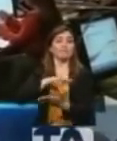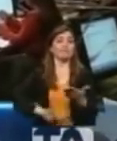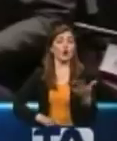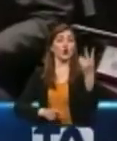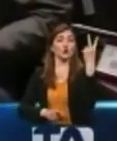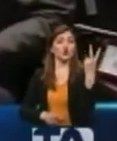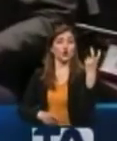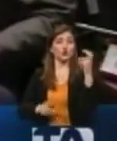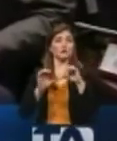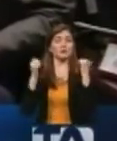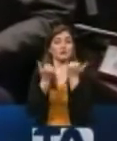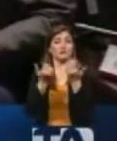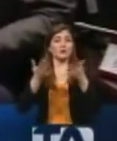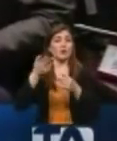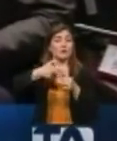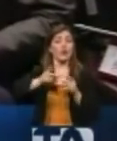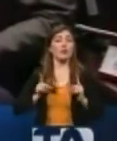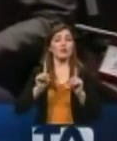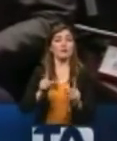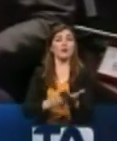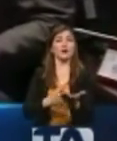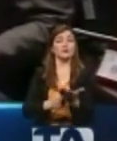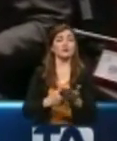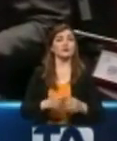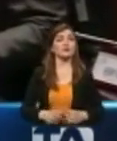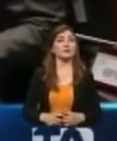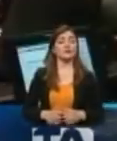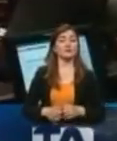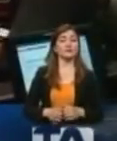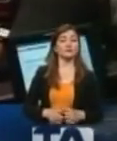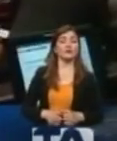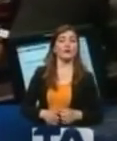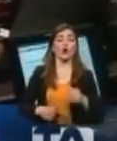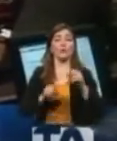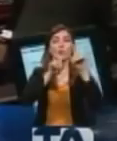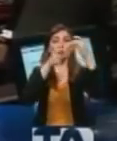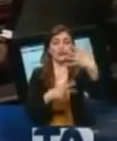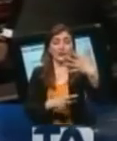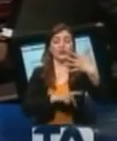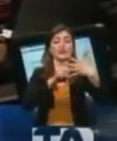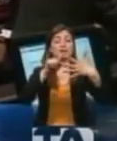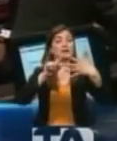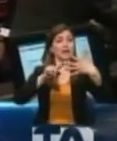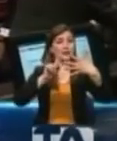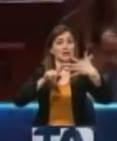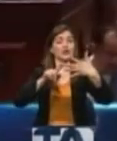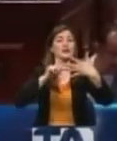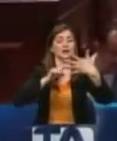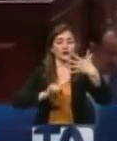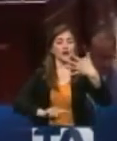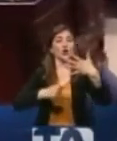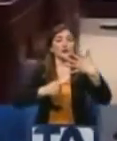asambleístas participaron de este debate. Recordemos que el legislativo debía tratar dos preguntas de la consulta popular y una de estas era la ley